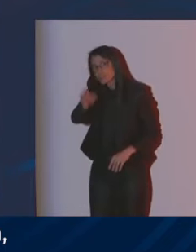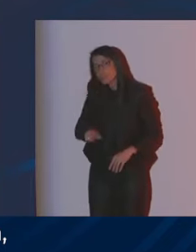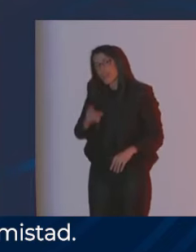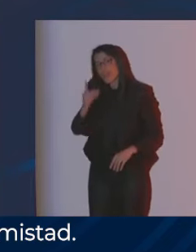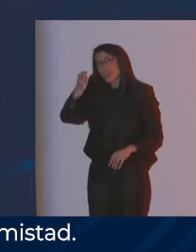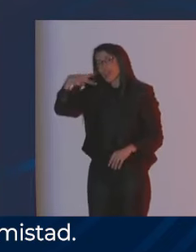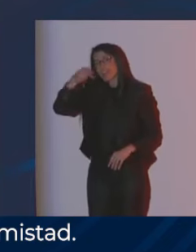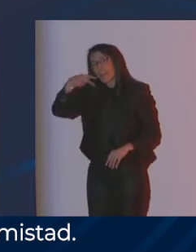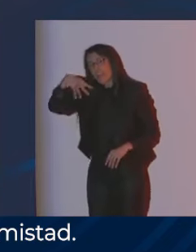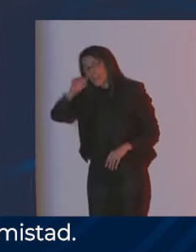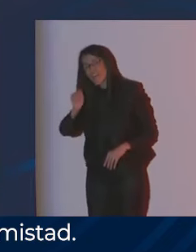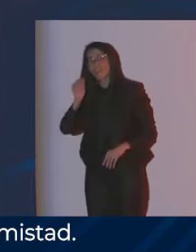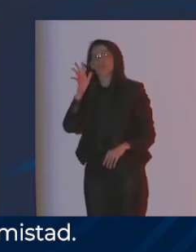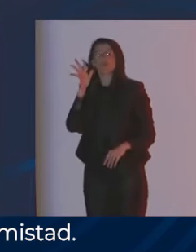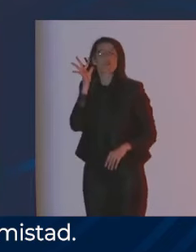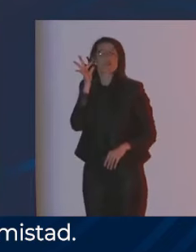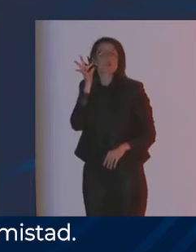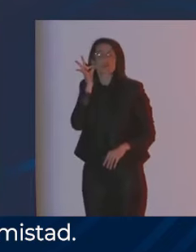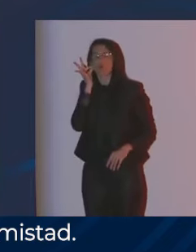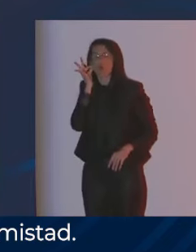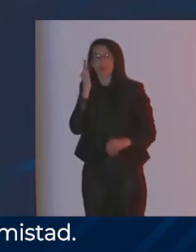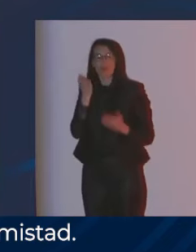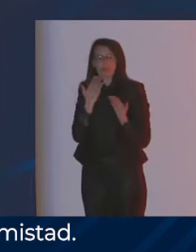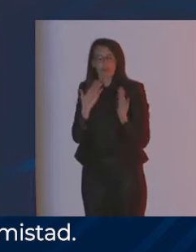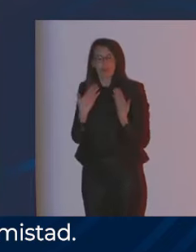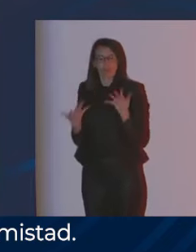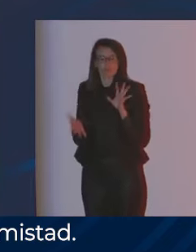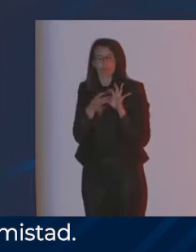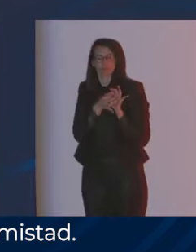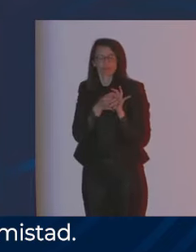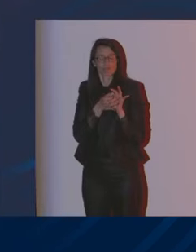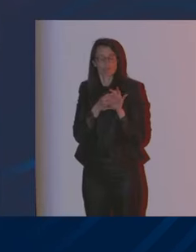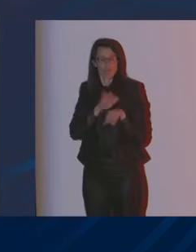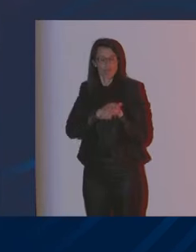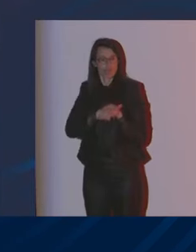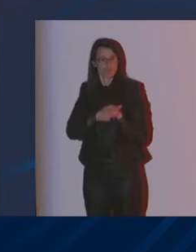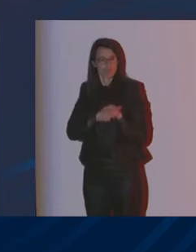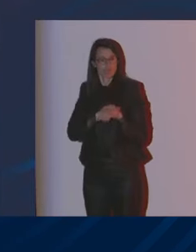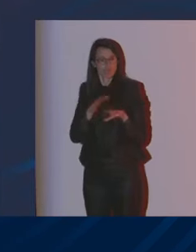Damiana, una mujer con la que tenemos una larga relación de amistad.